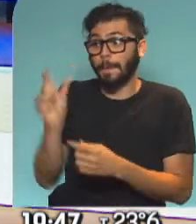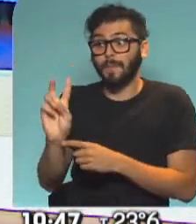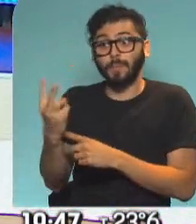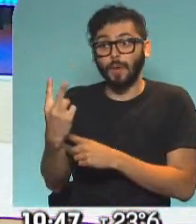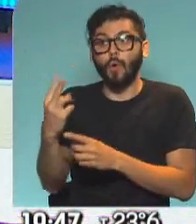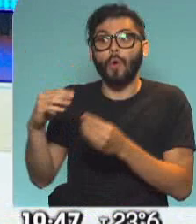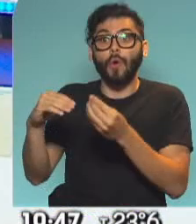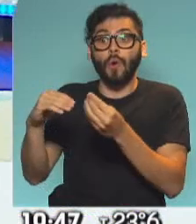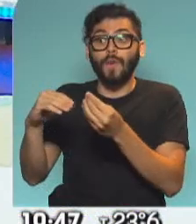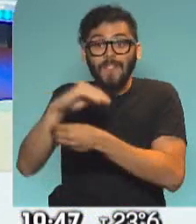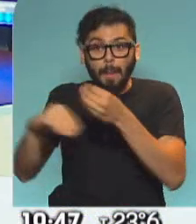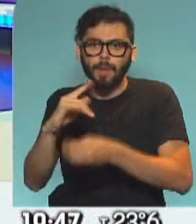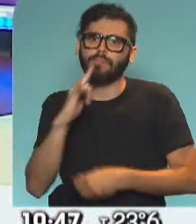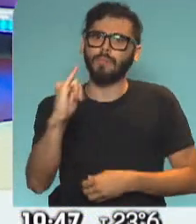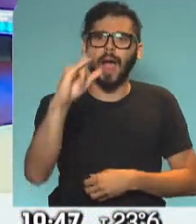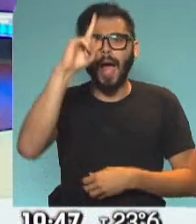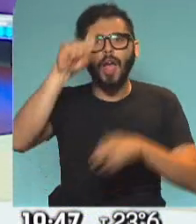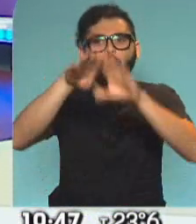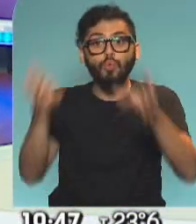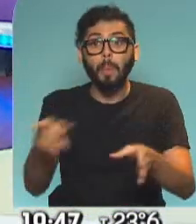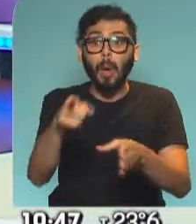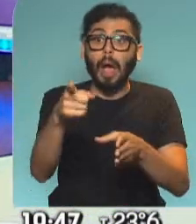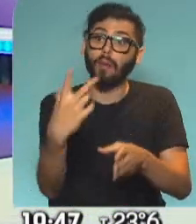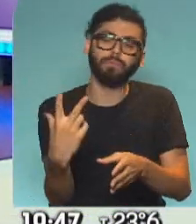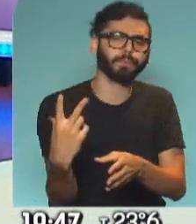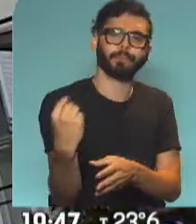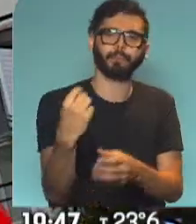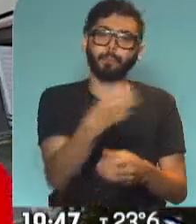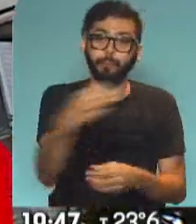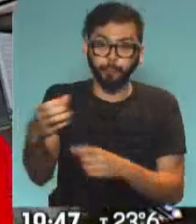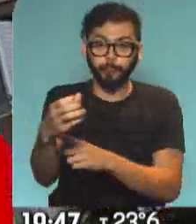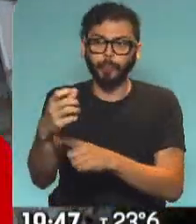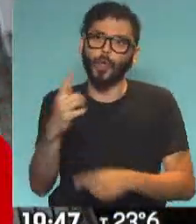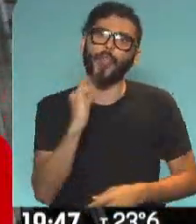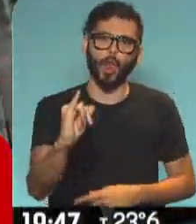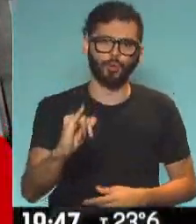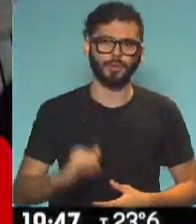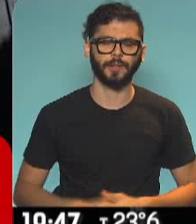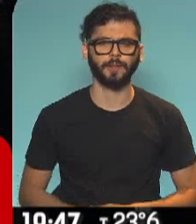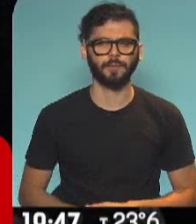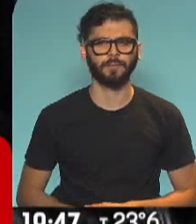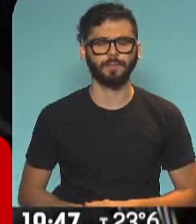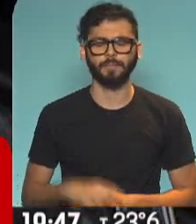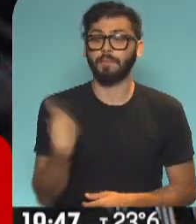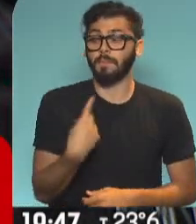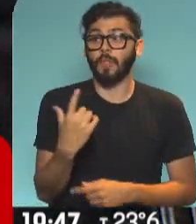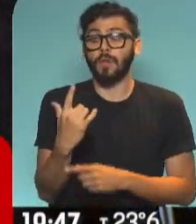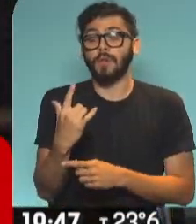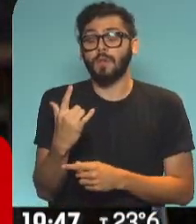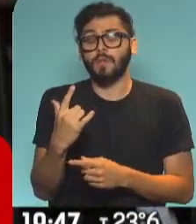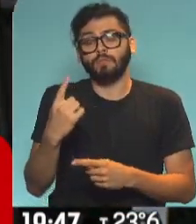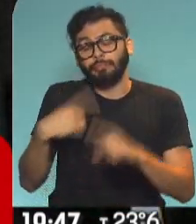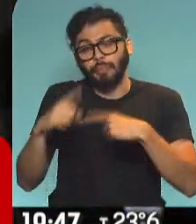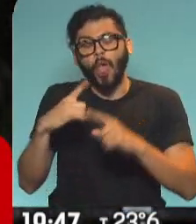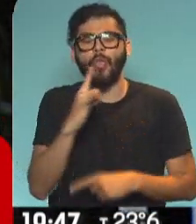al sanatorio Otamendi por negarse a aplicar esta sustancia. Estamos radicando una denuncia penal.